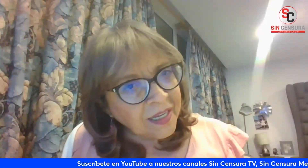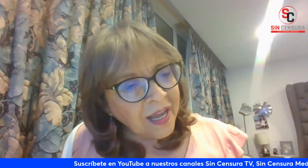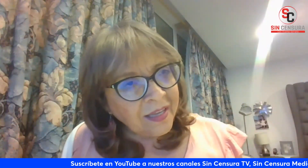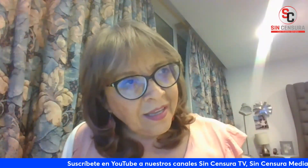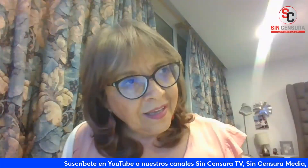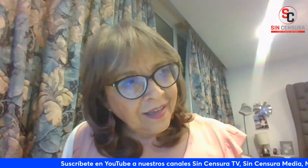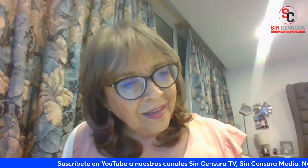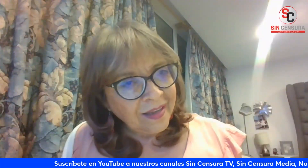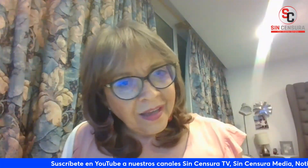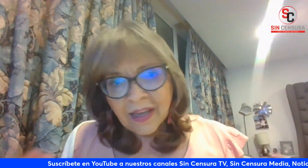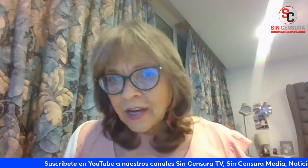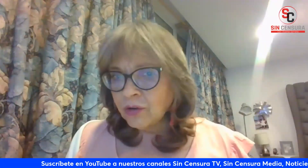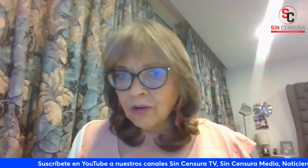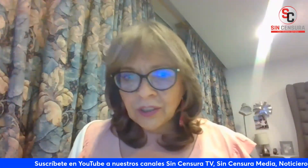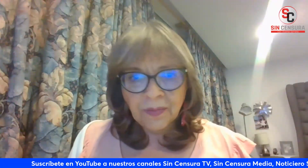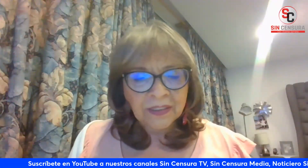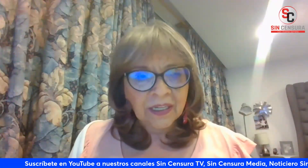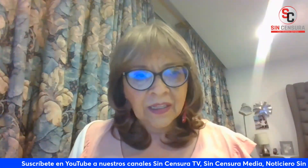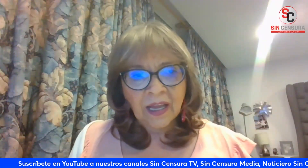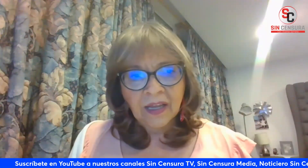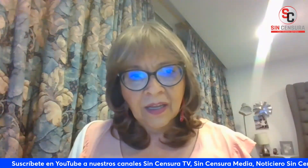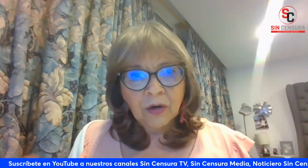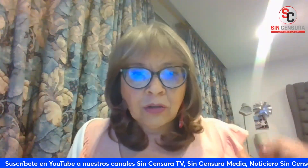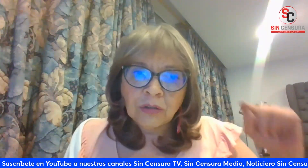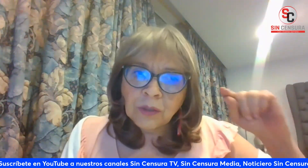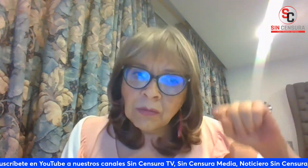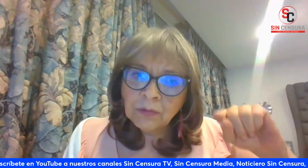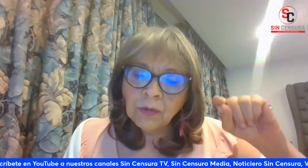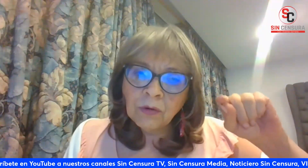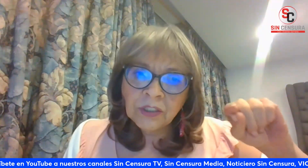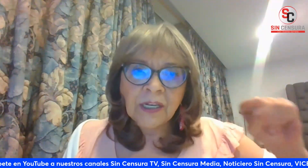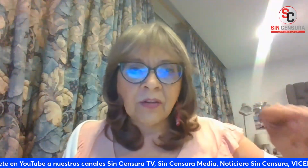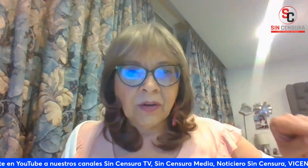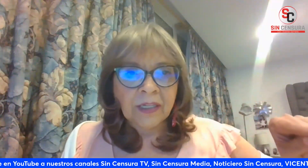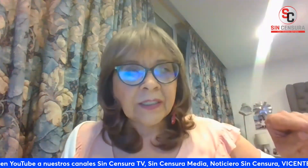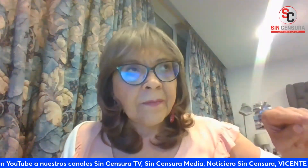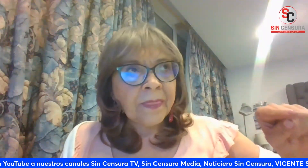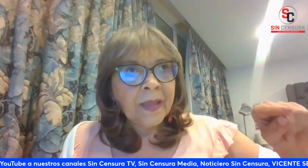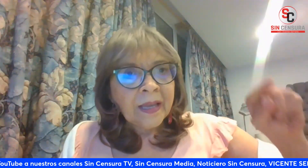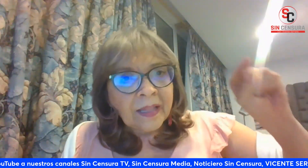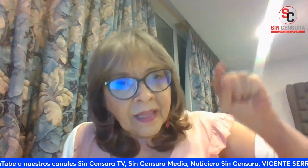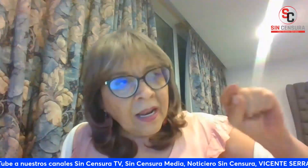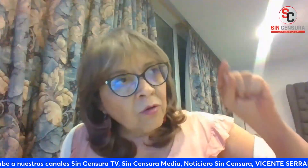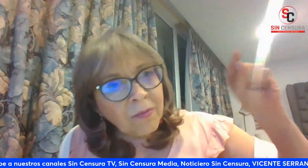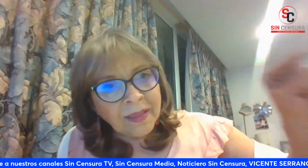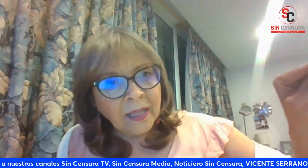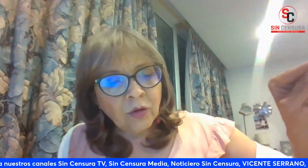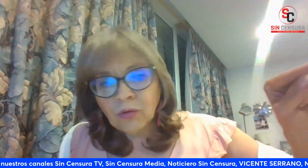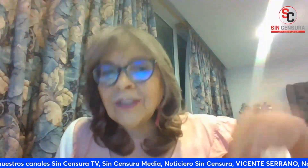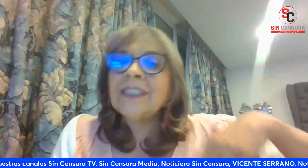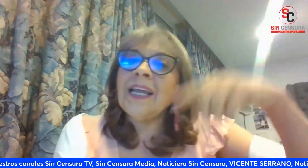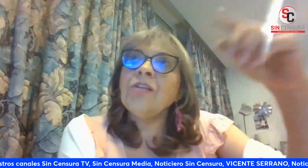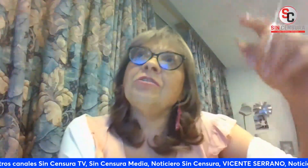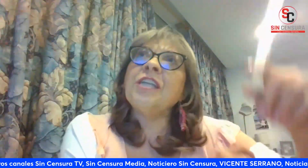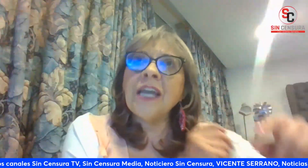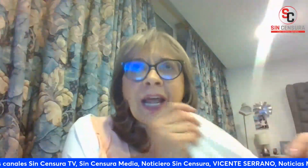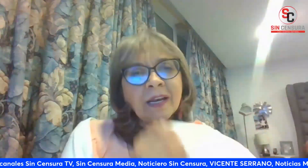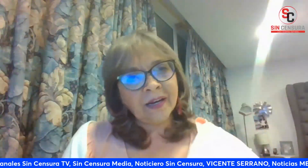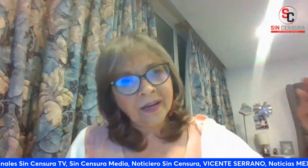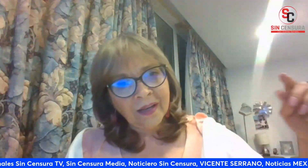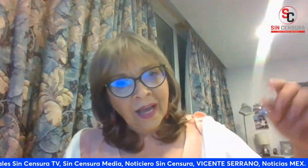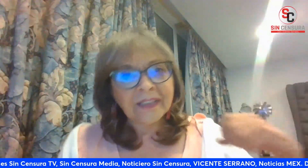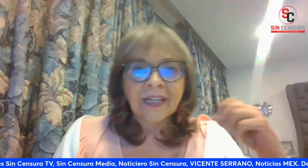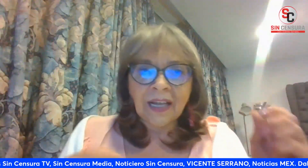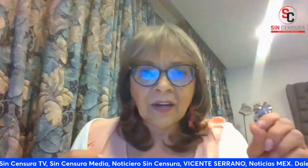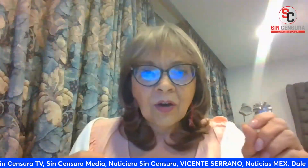¿por qué sigue ahí? Él no nos representa. Nosotros votamos por unos senadores que tienen un mandato. No es que ellos